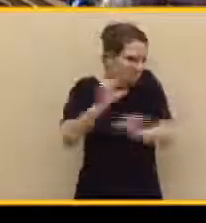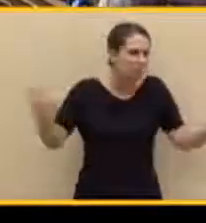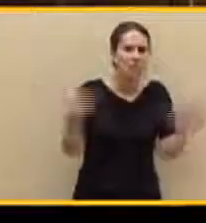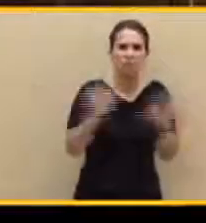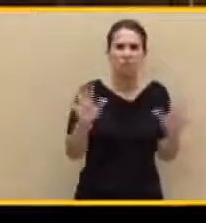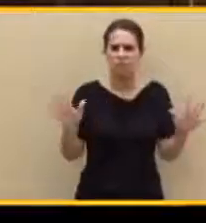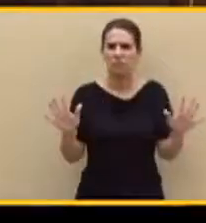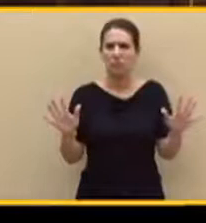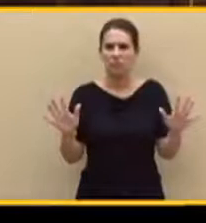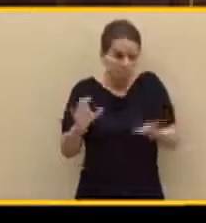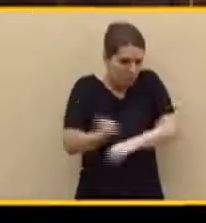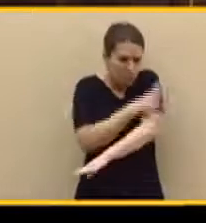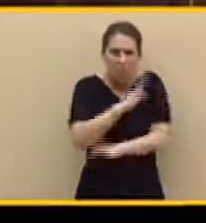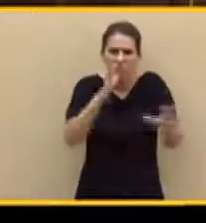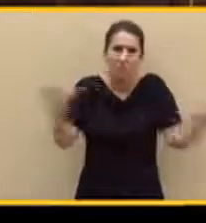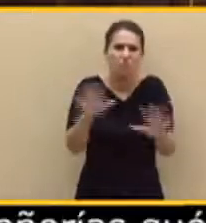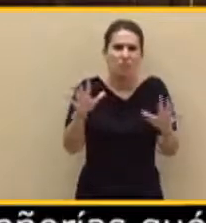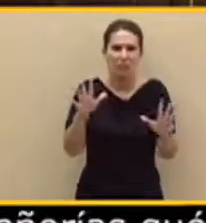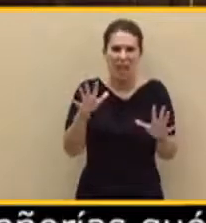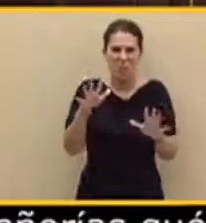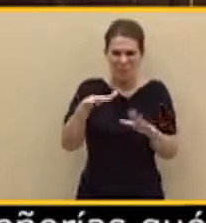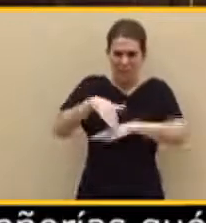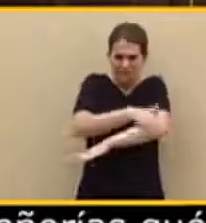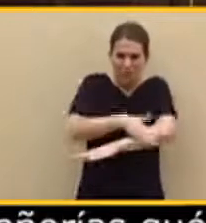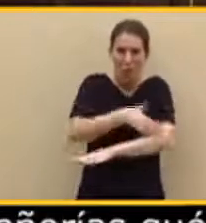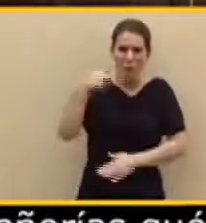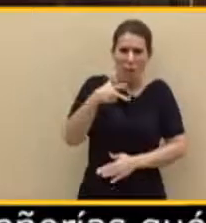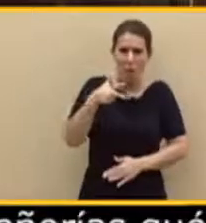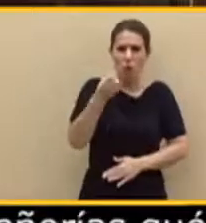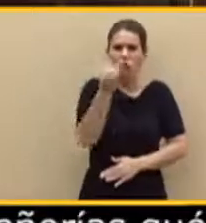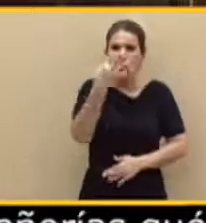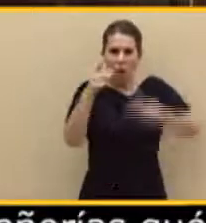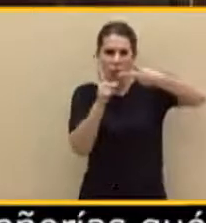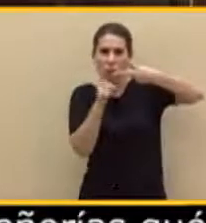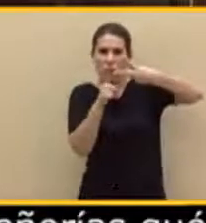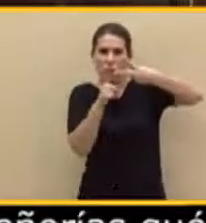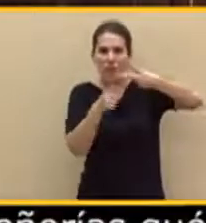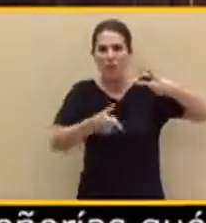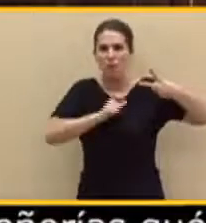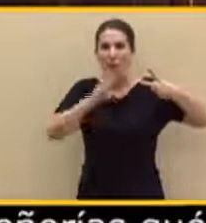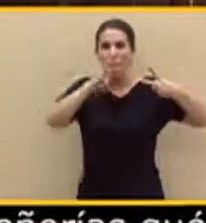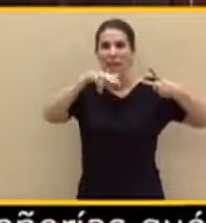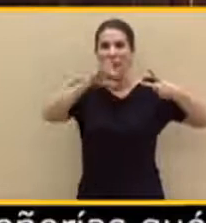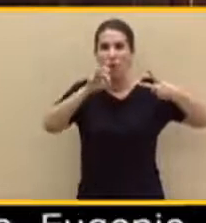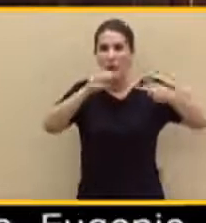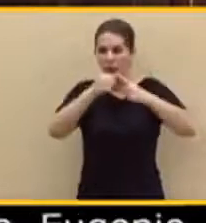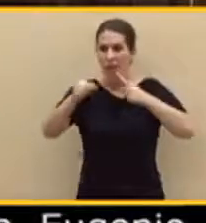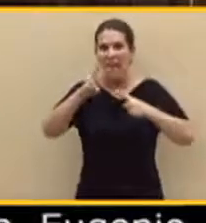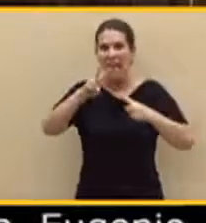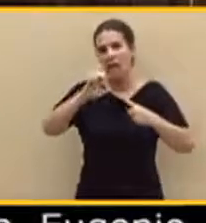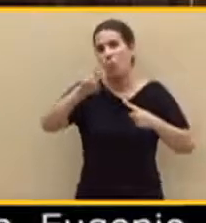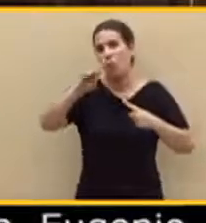Resulta espeluznante, señorías, que en un Estado de Derecho el número dos de la policía, Eugenio Pino, envíe a la UDEF un informe irregular